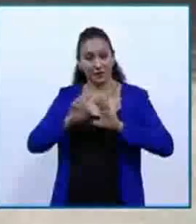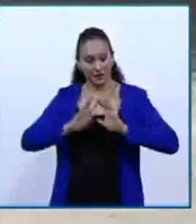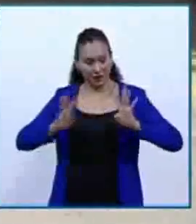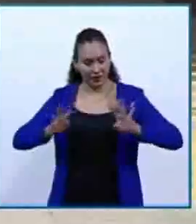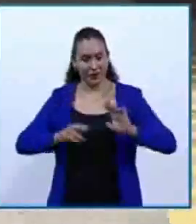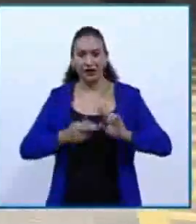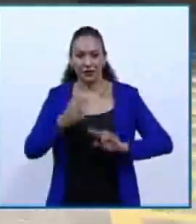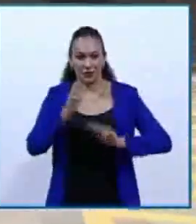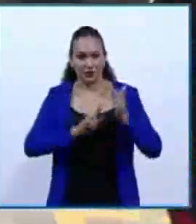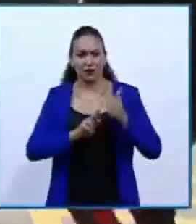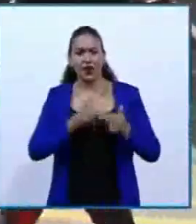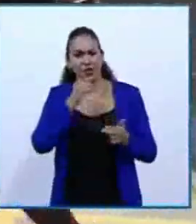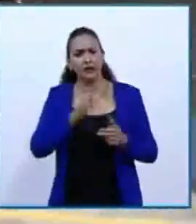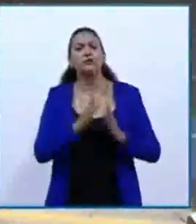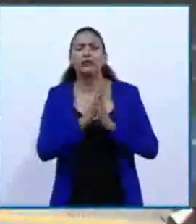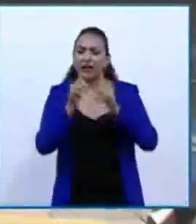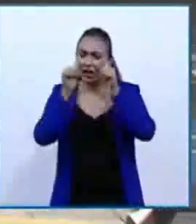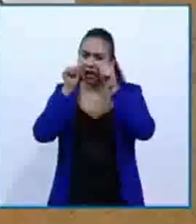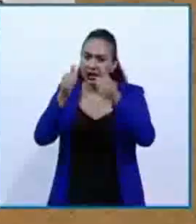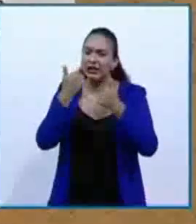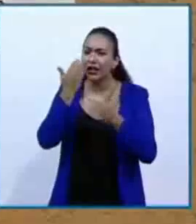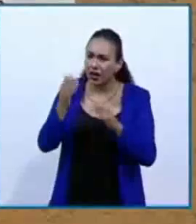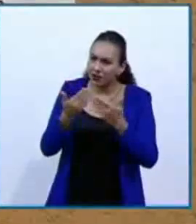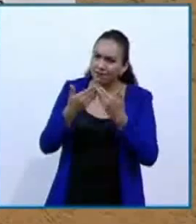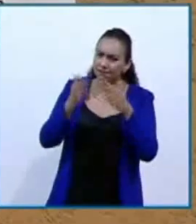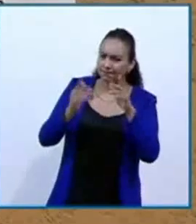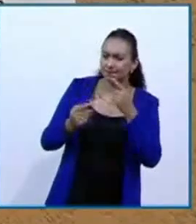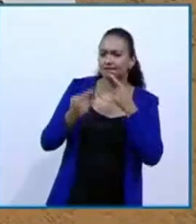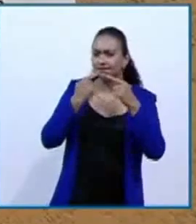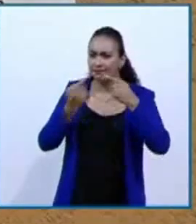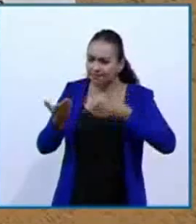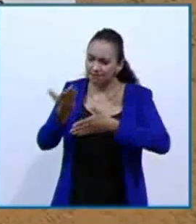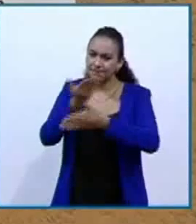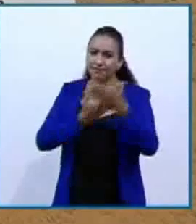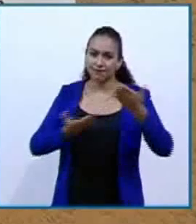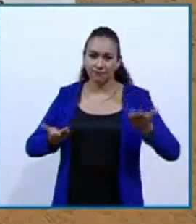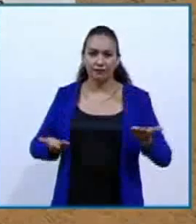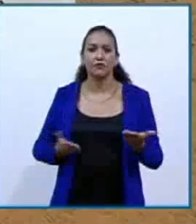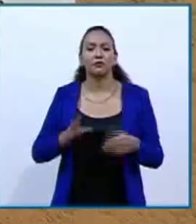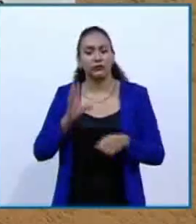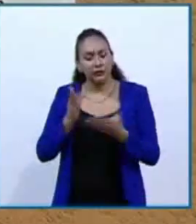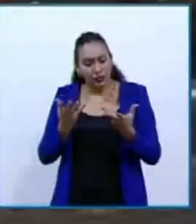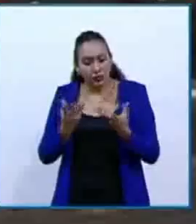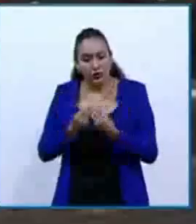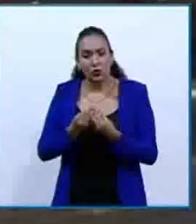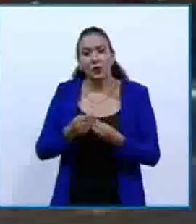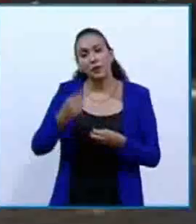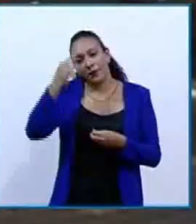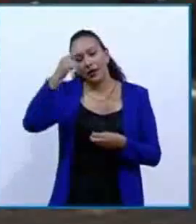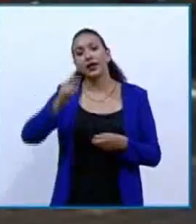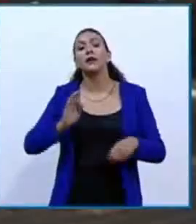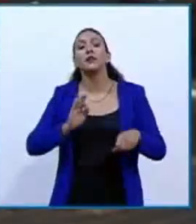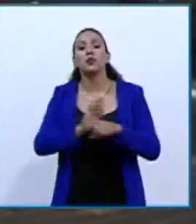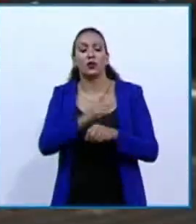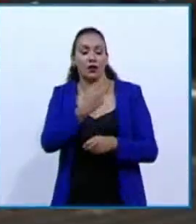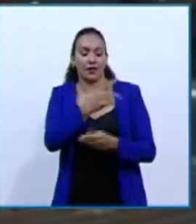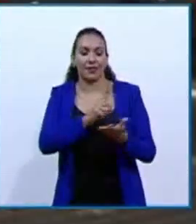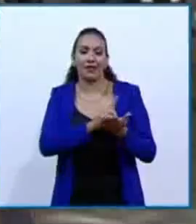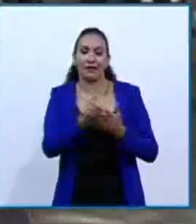se atiendan sus demandas y se abran espacios de diálogo con el fin de proteger sus derechos laborales.